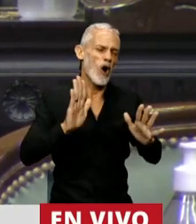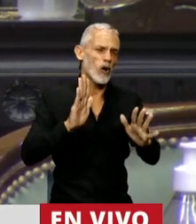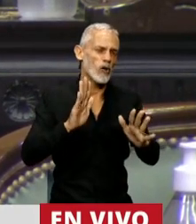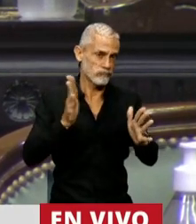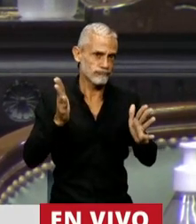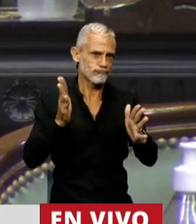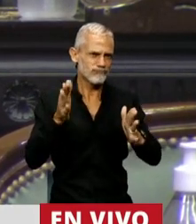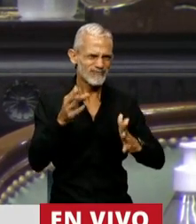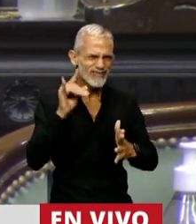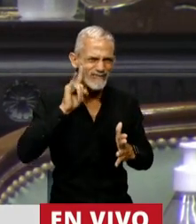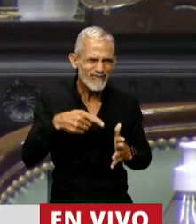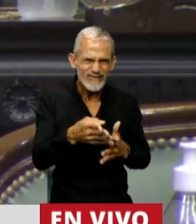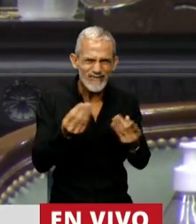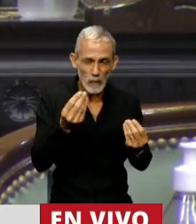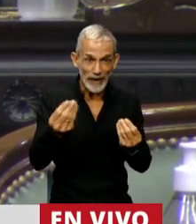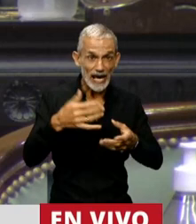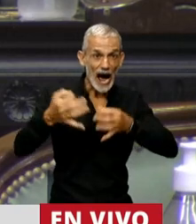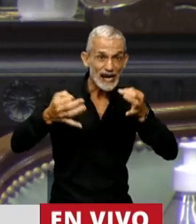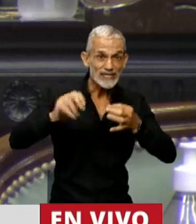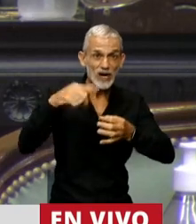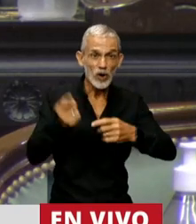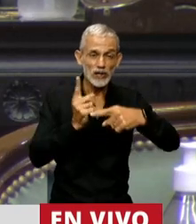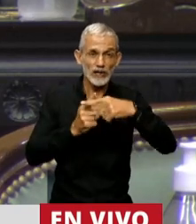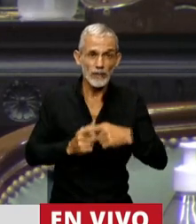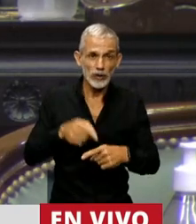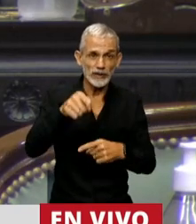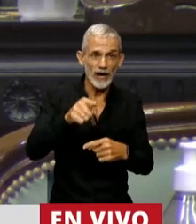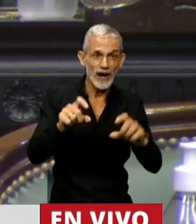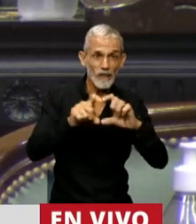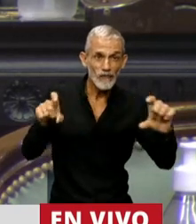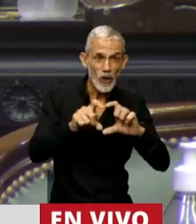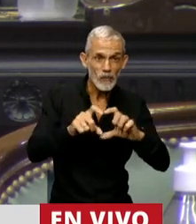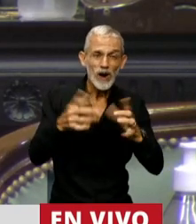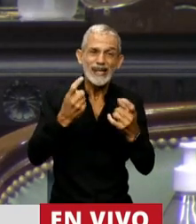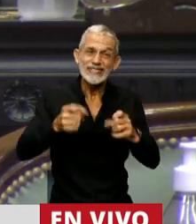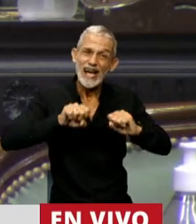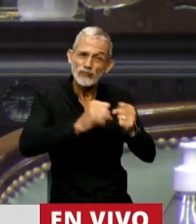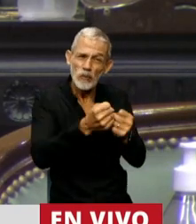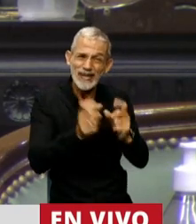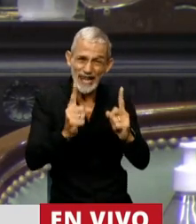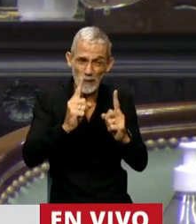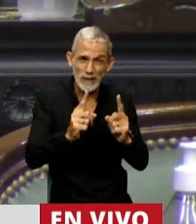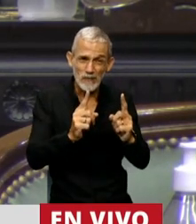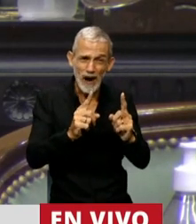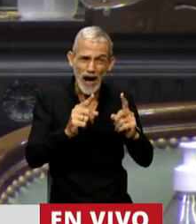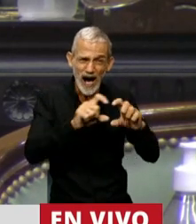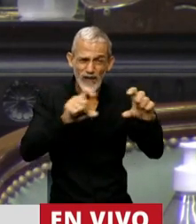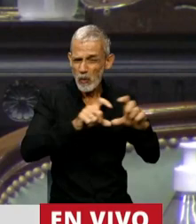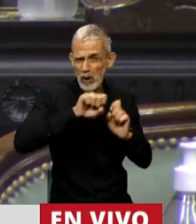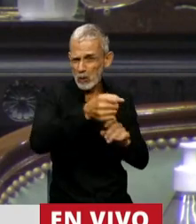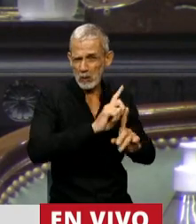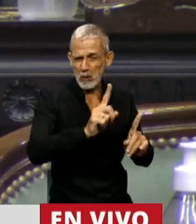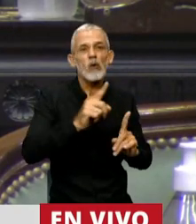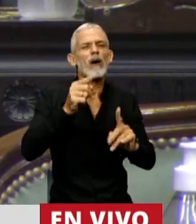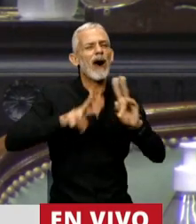absurdo porque en realidad para analizar otra fórmula no era necesario suspender la fórmula que estaba vigente. En realidad lo que